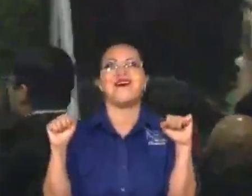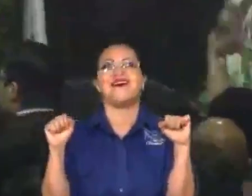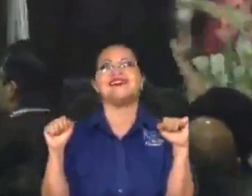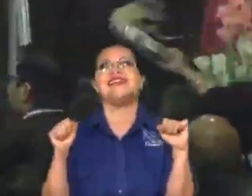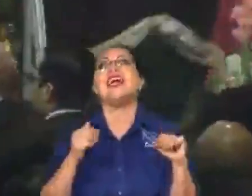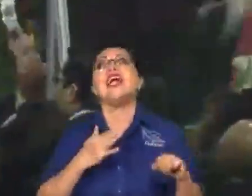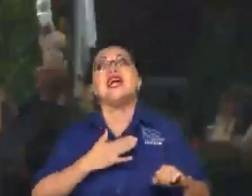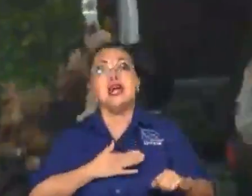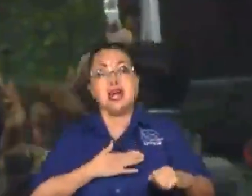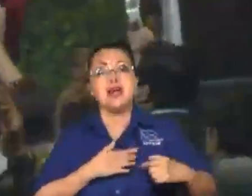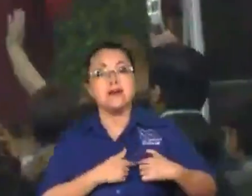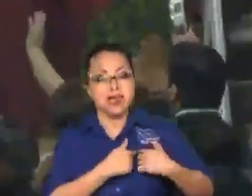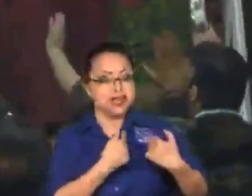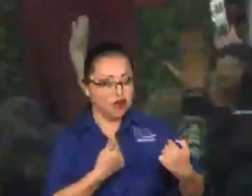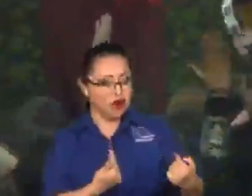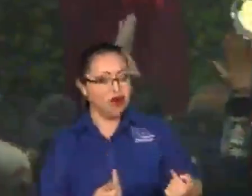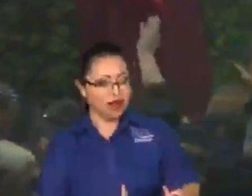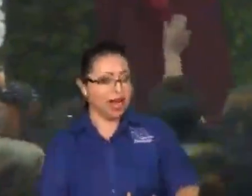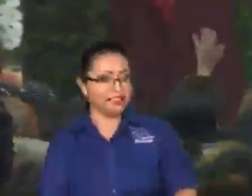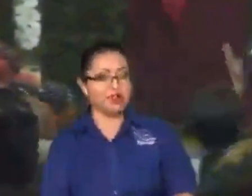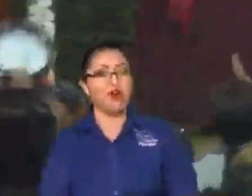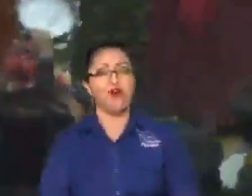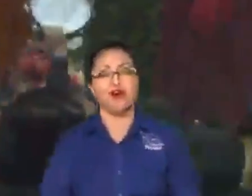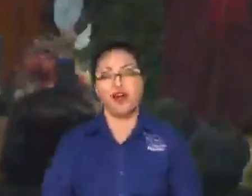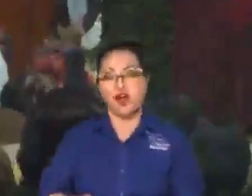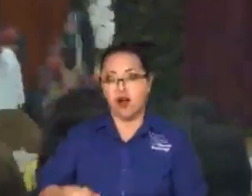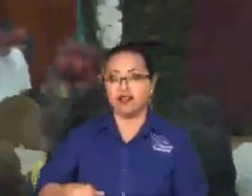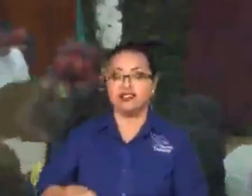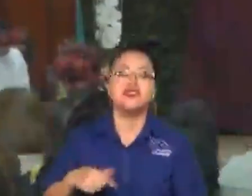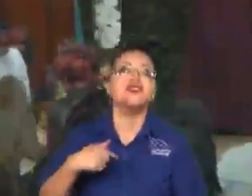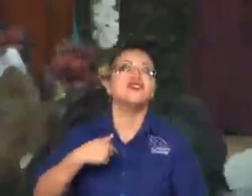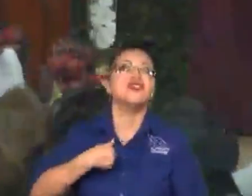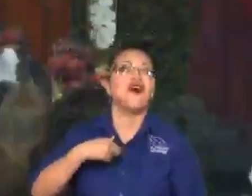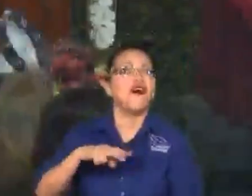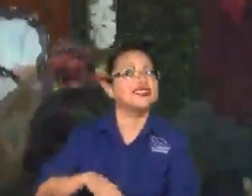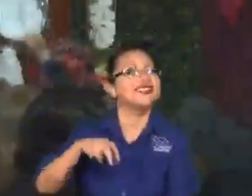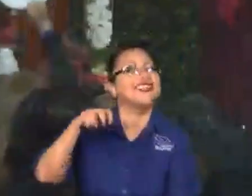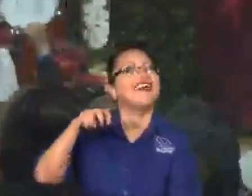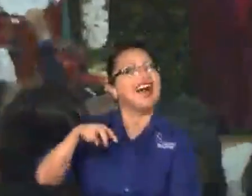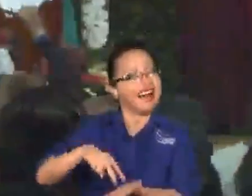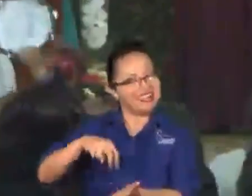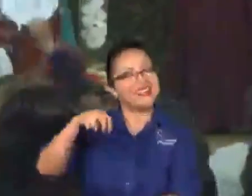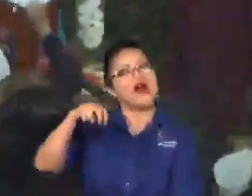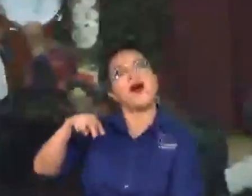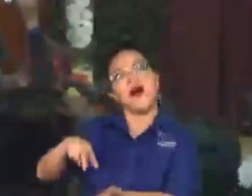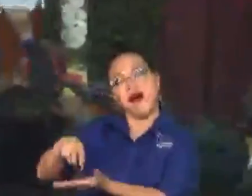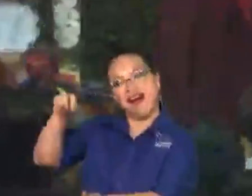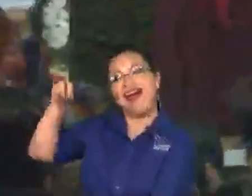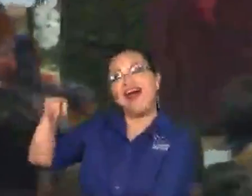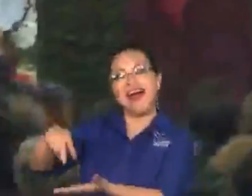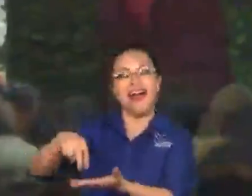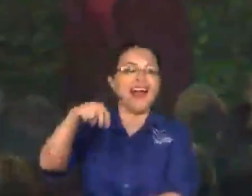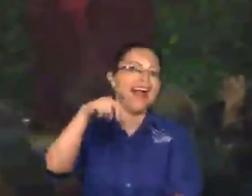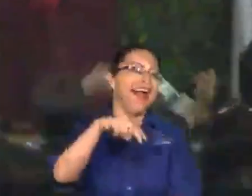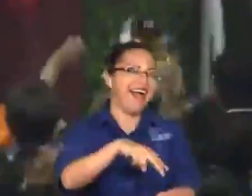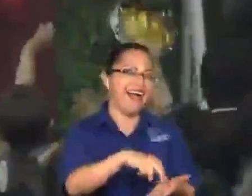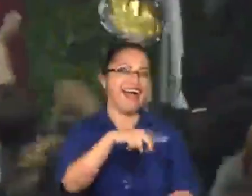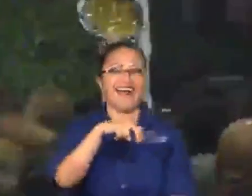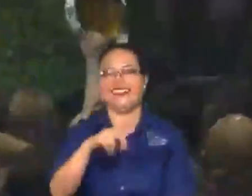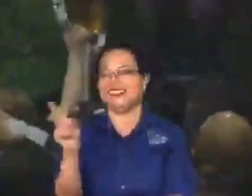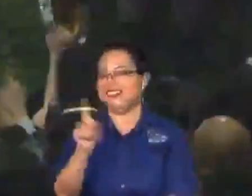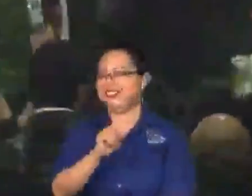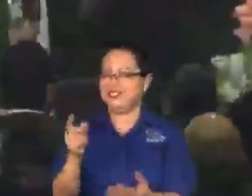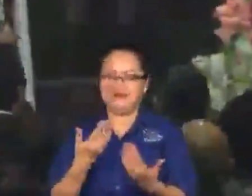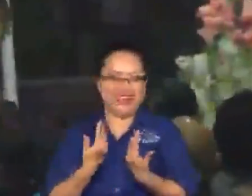salvación. En mi corazón hoy levanto mis pies.